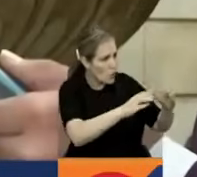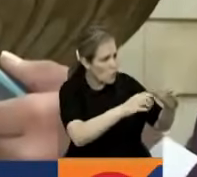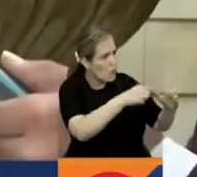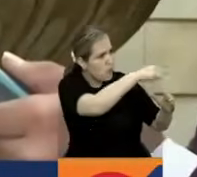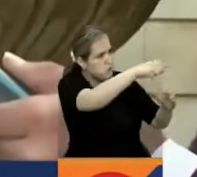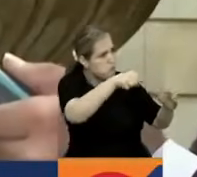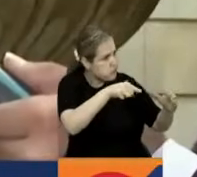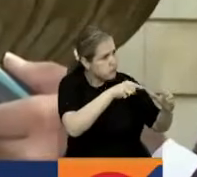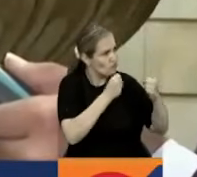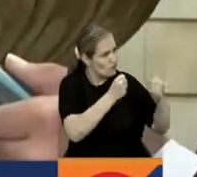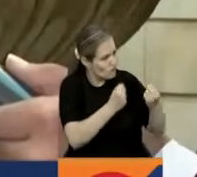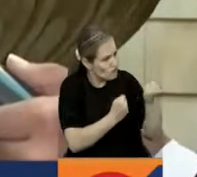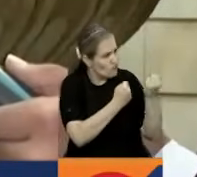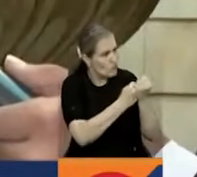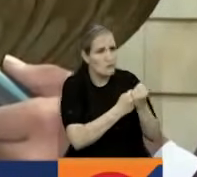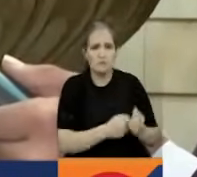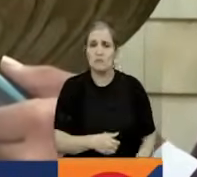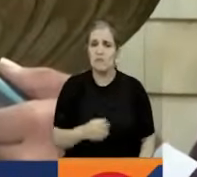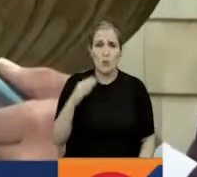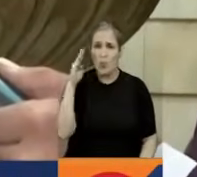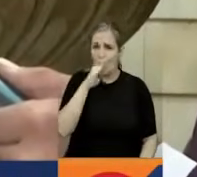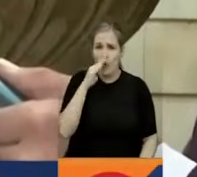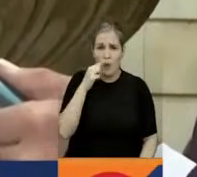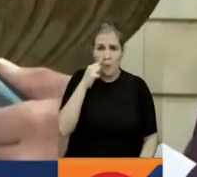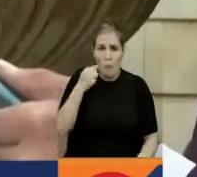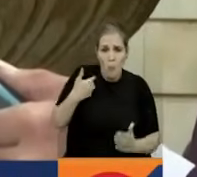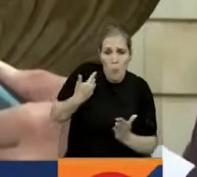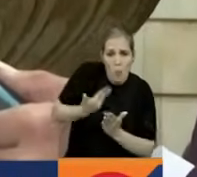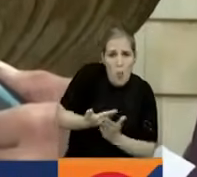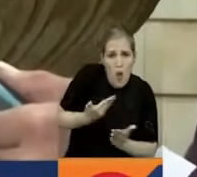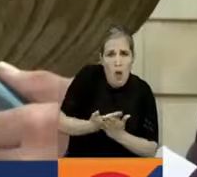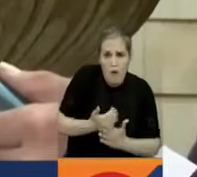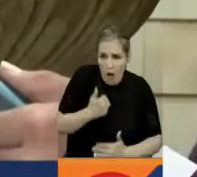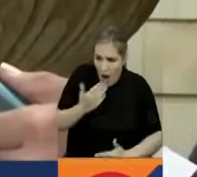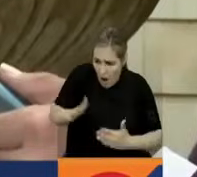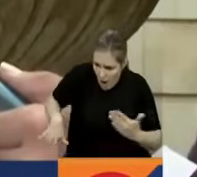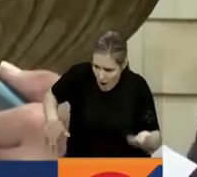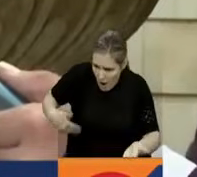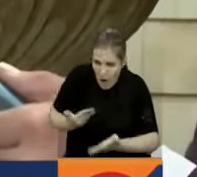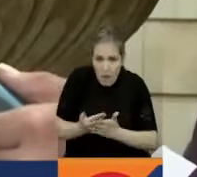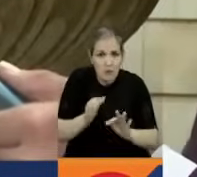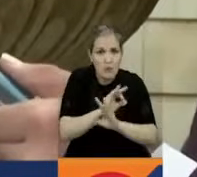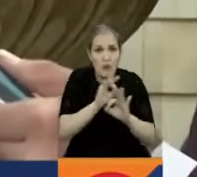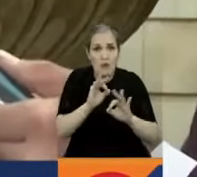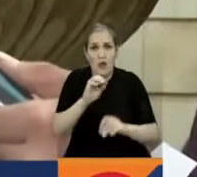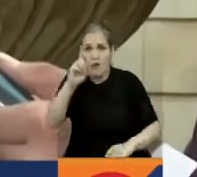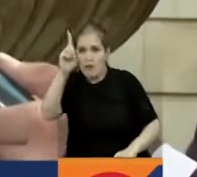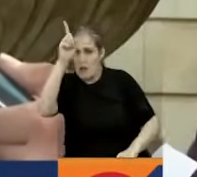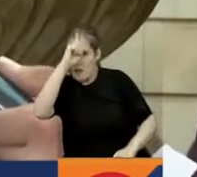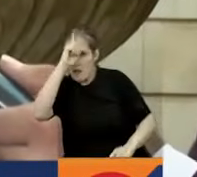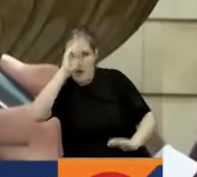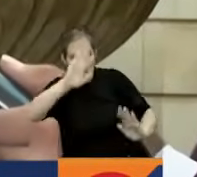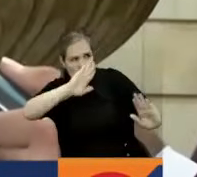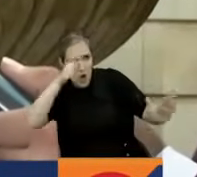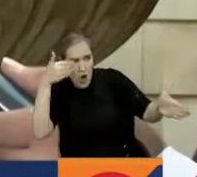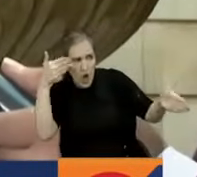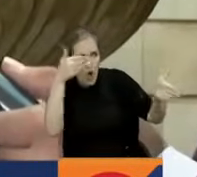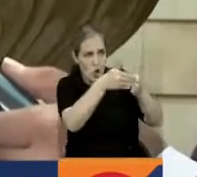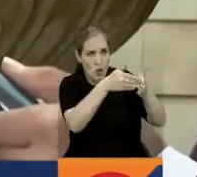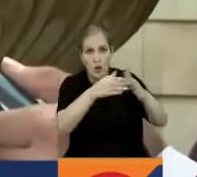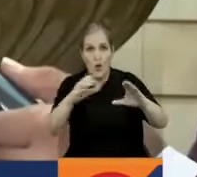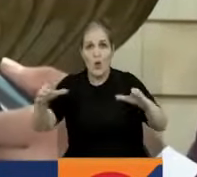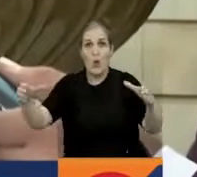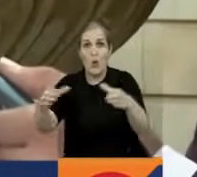No existe ninguna evidencia a este momento de una amenaza por parte del grupo